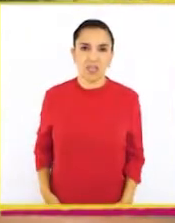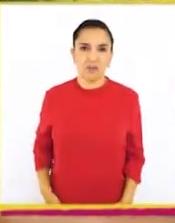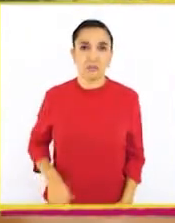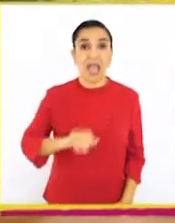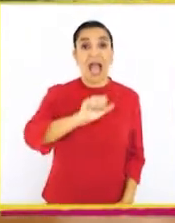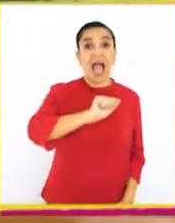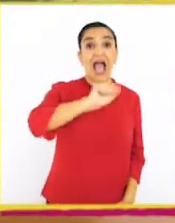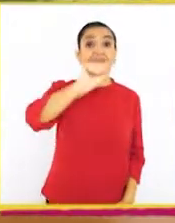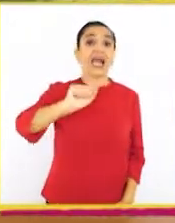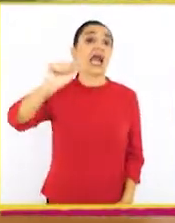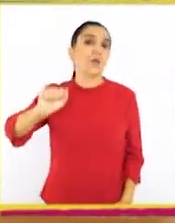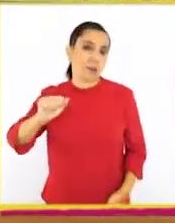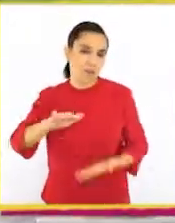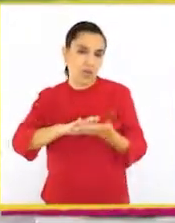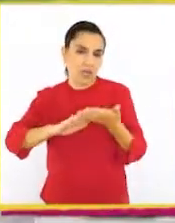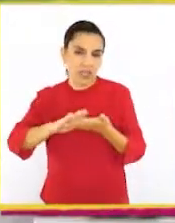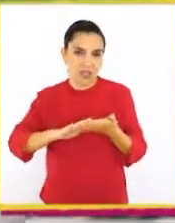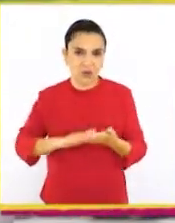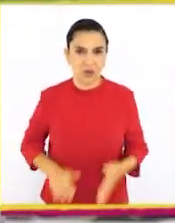En la zona de Atacama, por ejemplo.